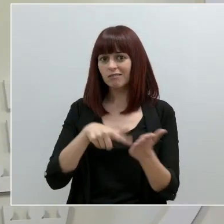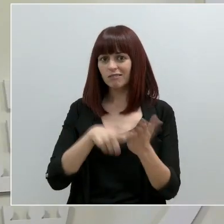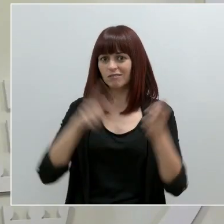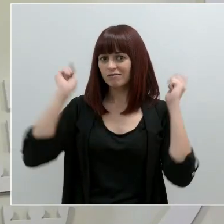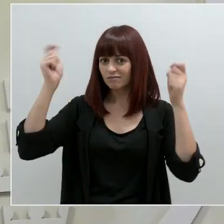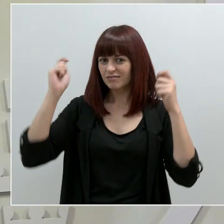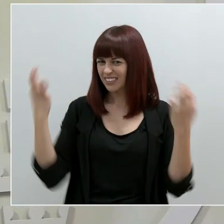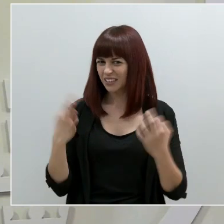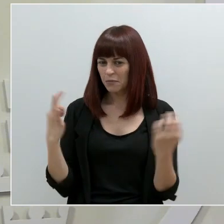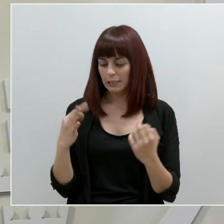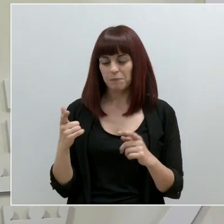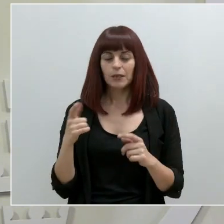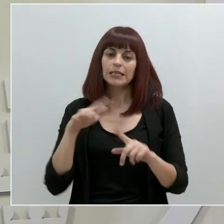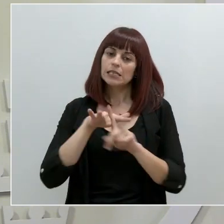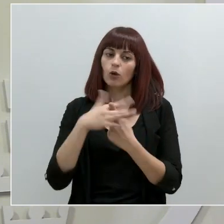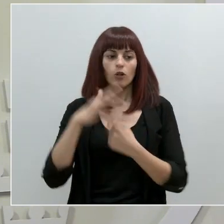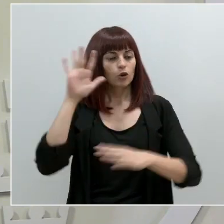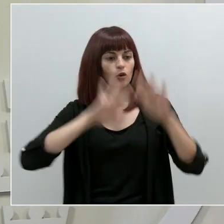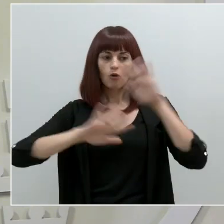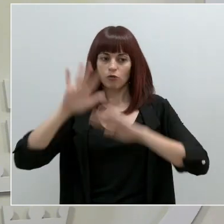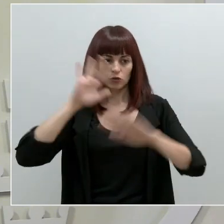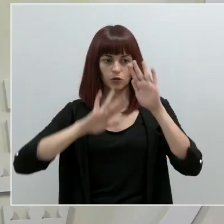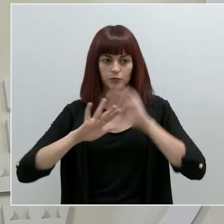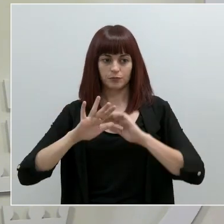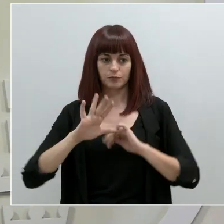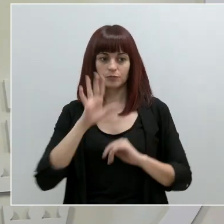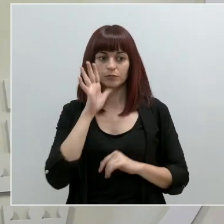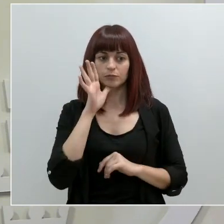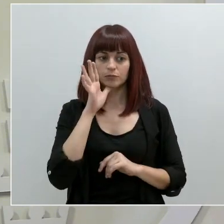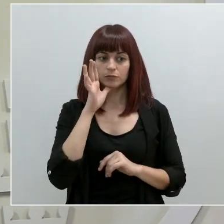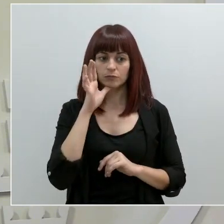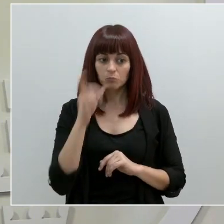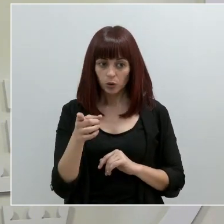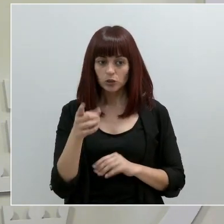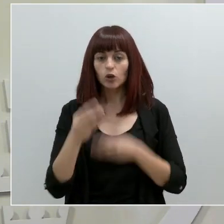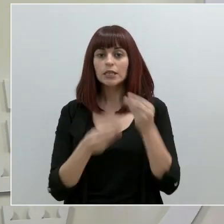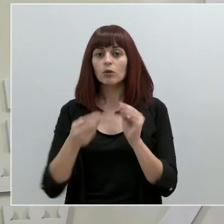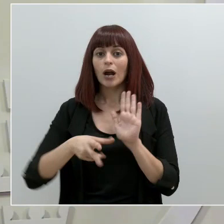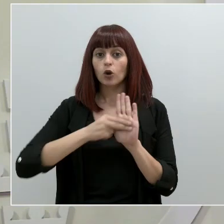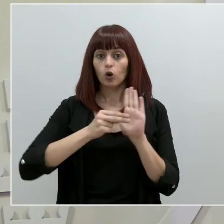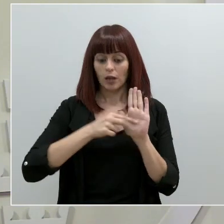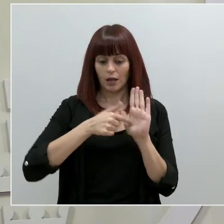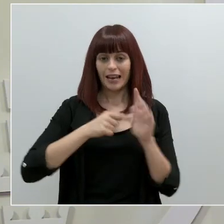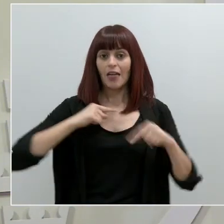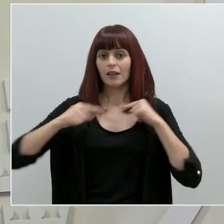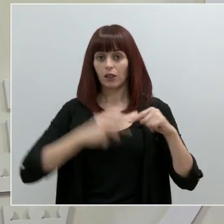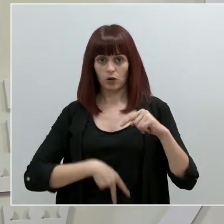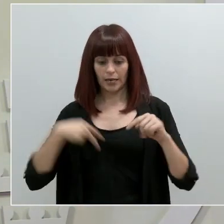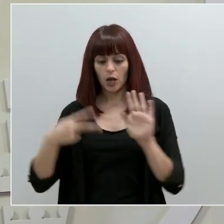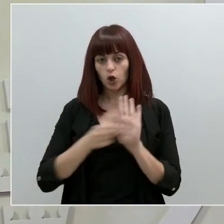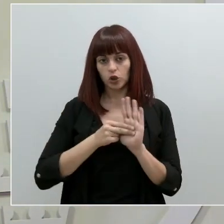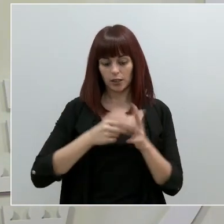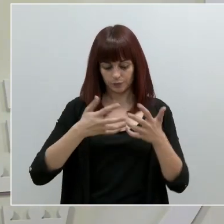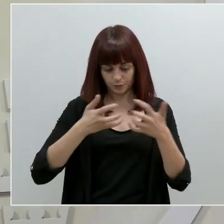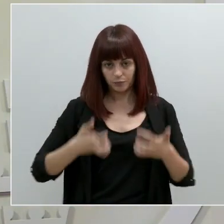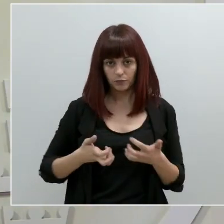una situación de confusión en la que por eso se hizo una nota desde la Dirección General que se